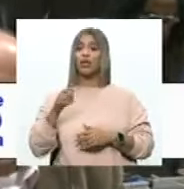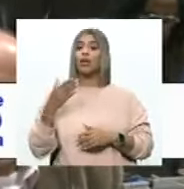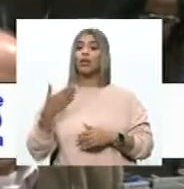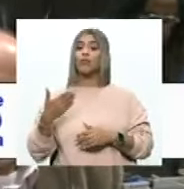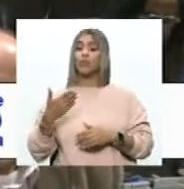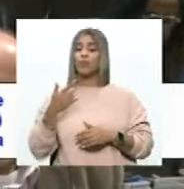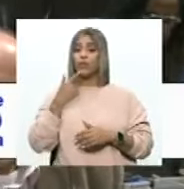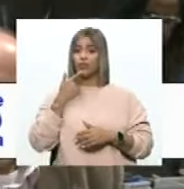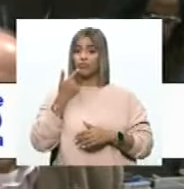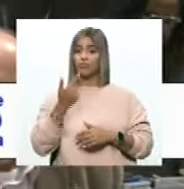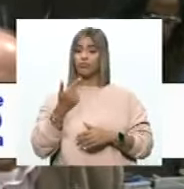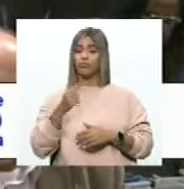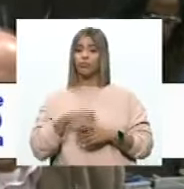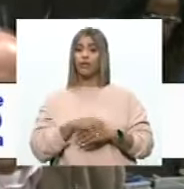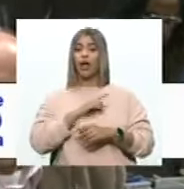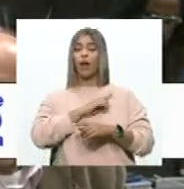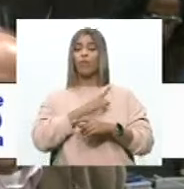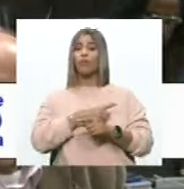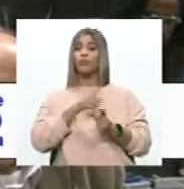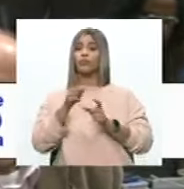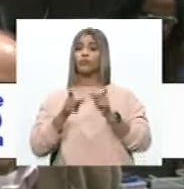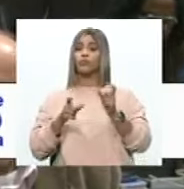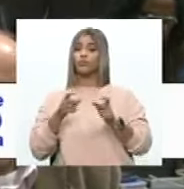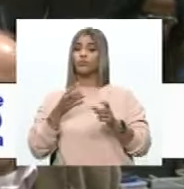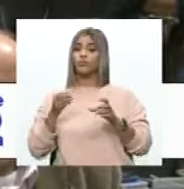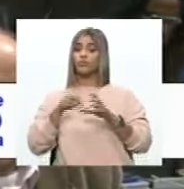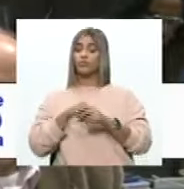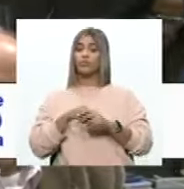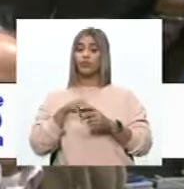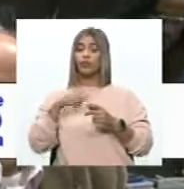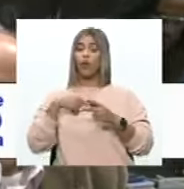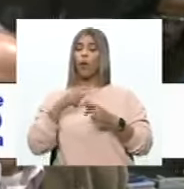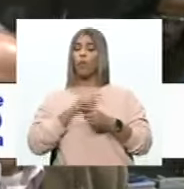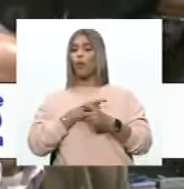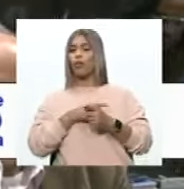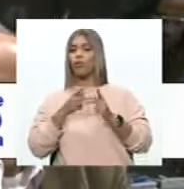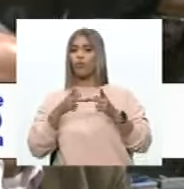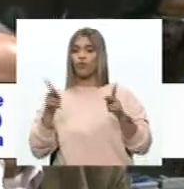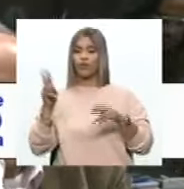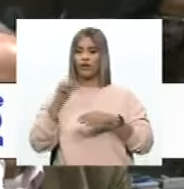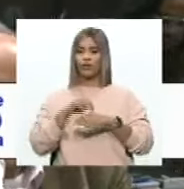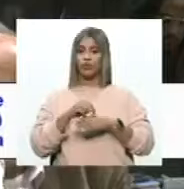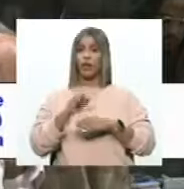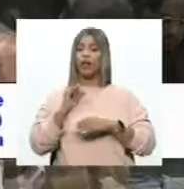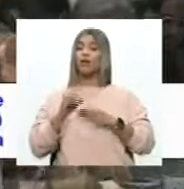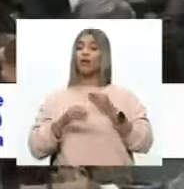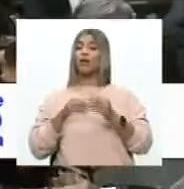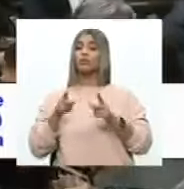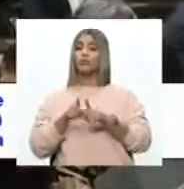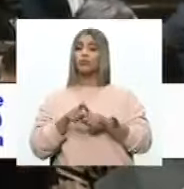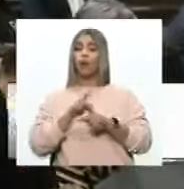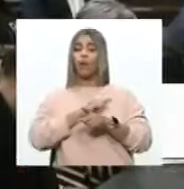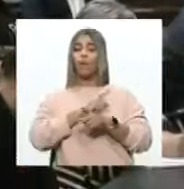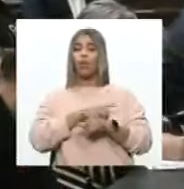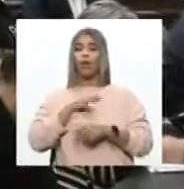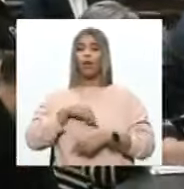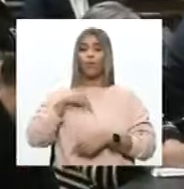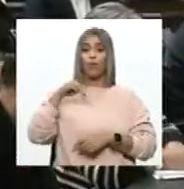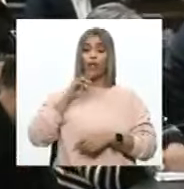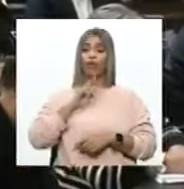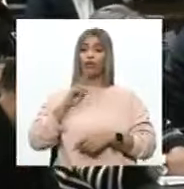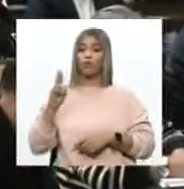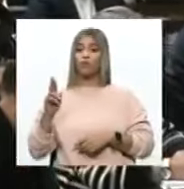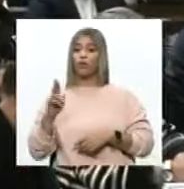importante destacar que el Poder Ciudadano forma parte del Poder Público Nacional y se ejerce por el Poder Moral